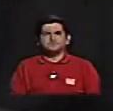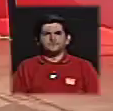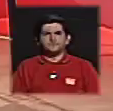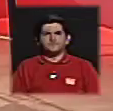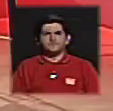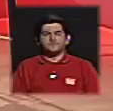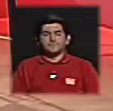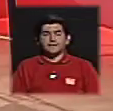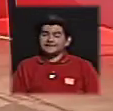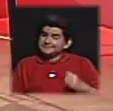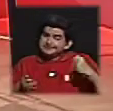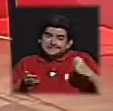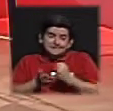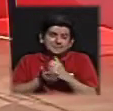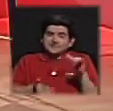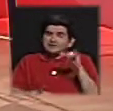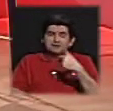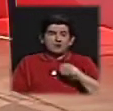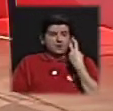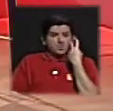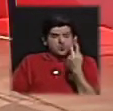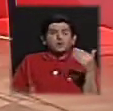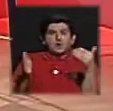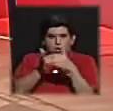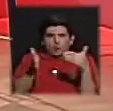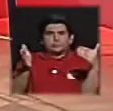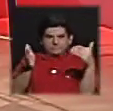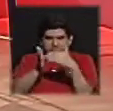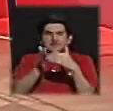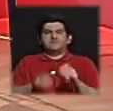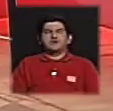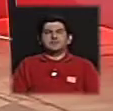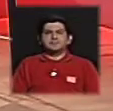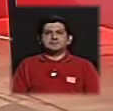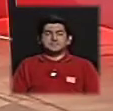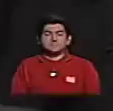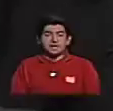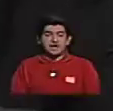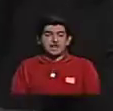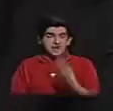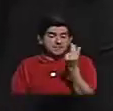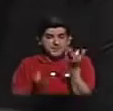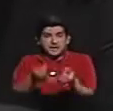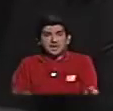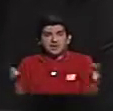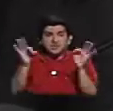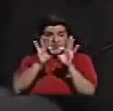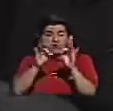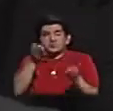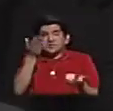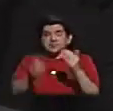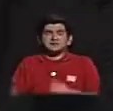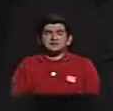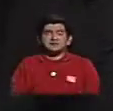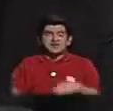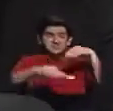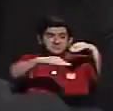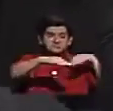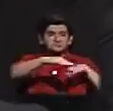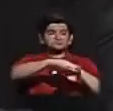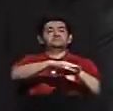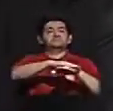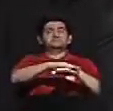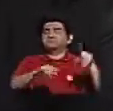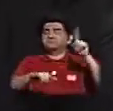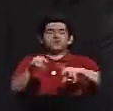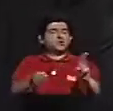así es lamentable cómo uno ve una vez más que recursos importantes se quedan engavetados, no se